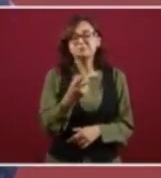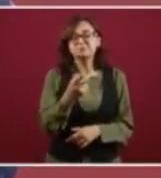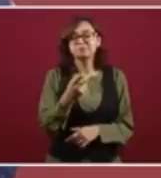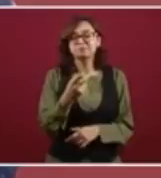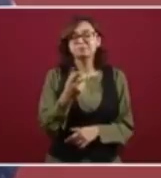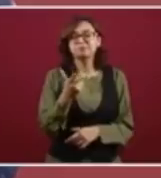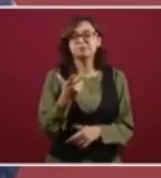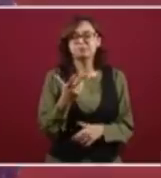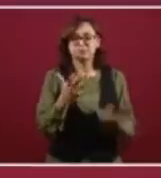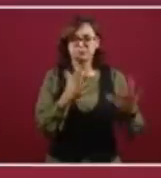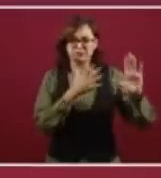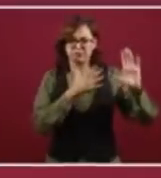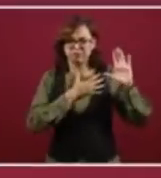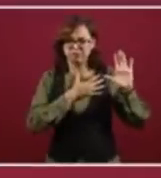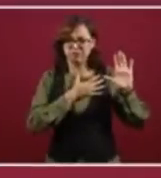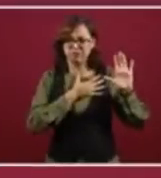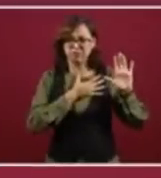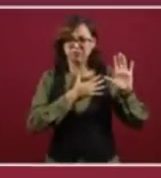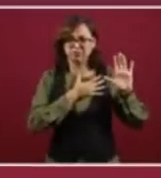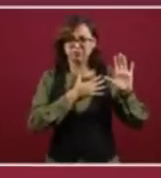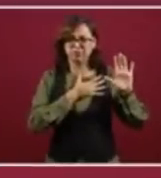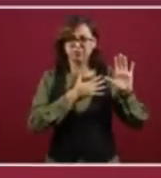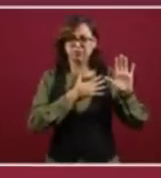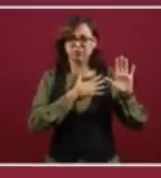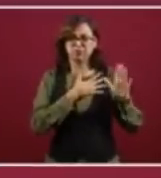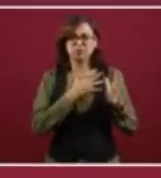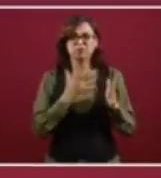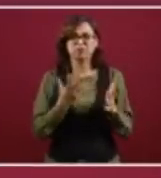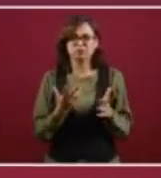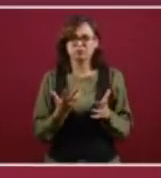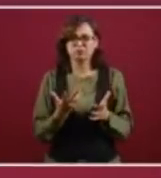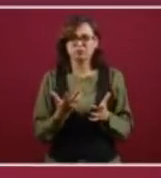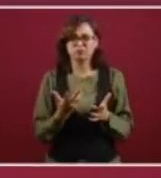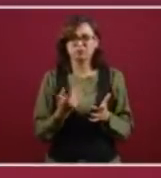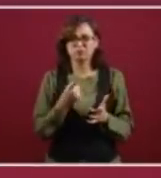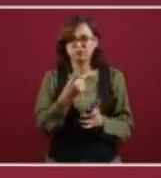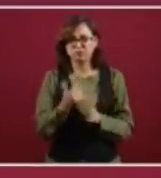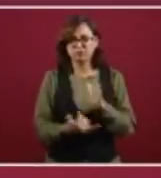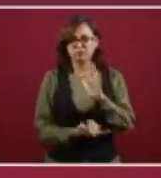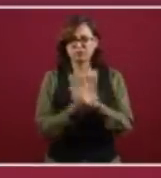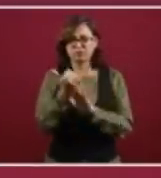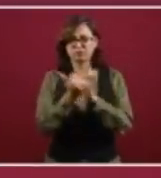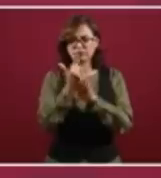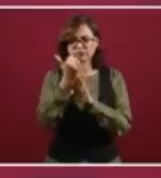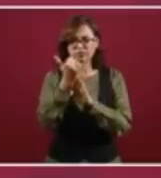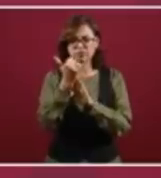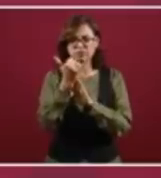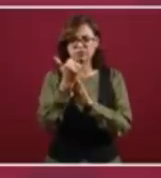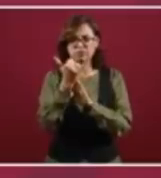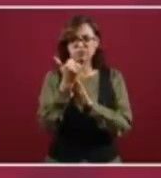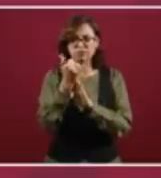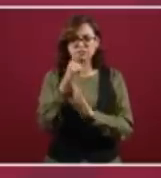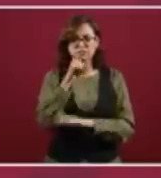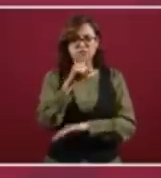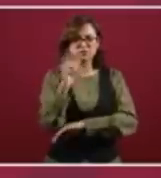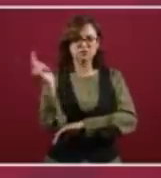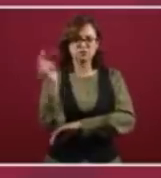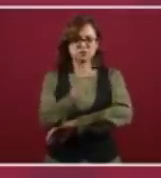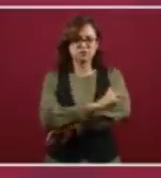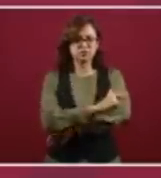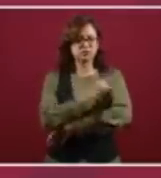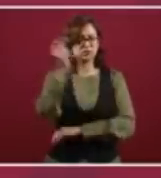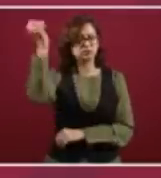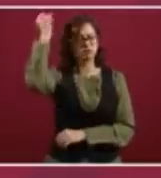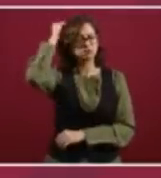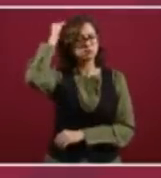ante los compromisos que se hicieron en la construcción, para la construcción del aeropuerto de